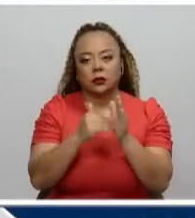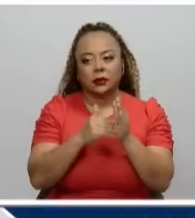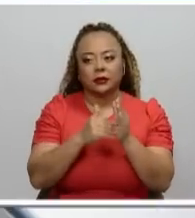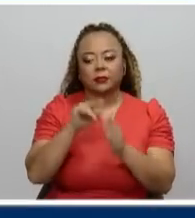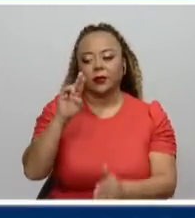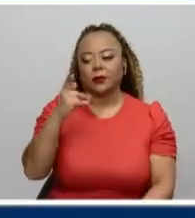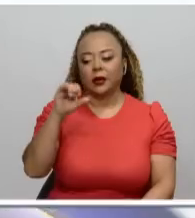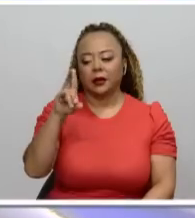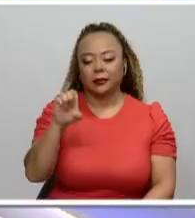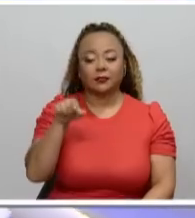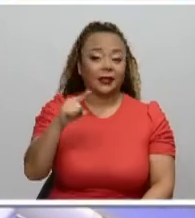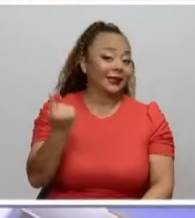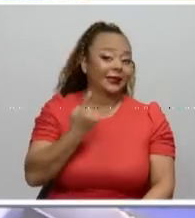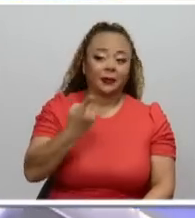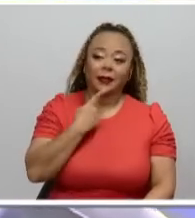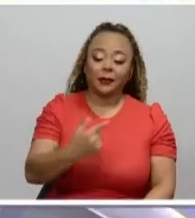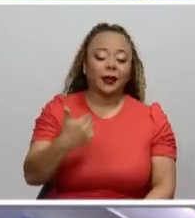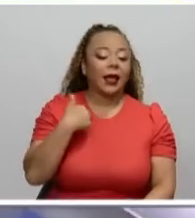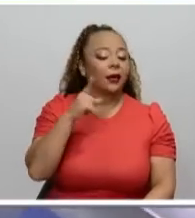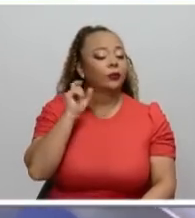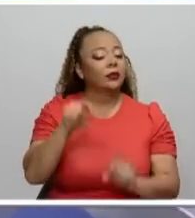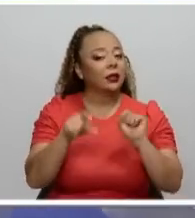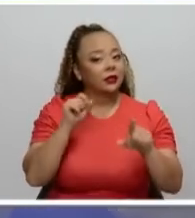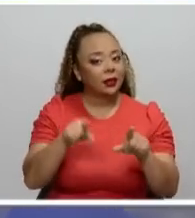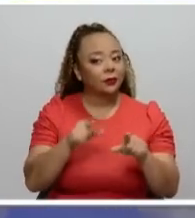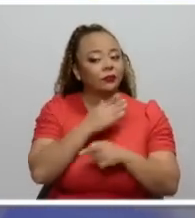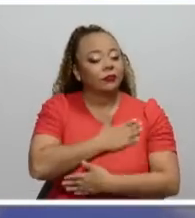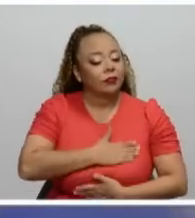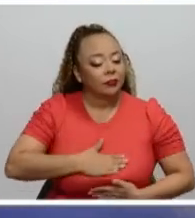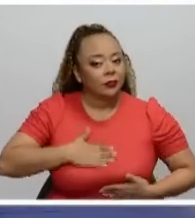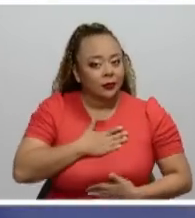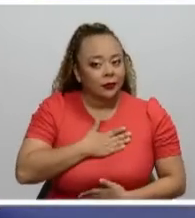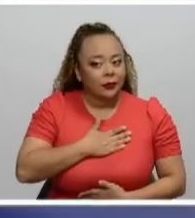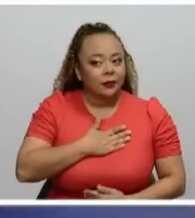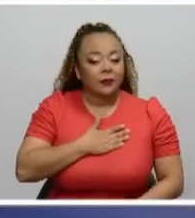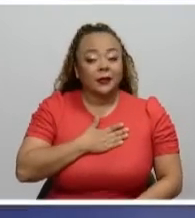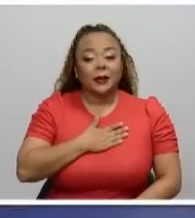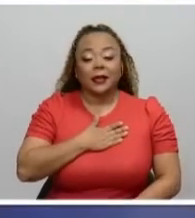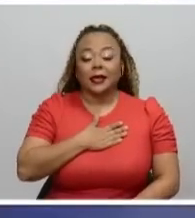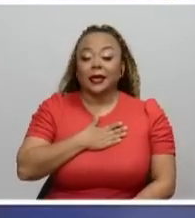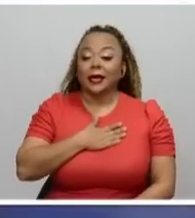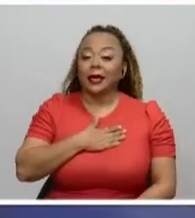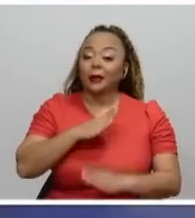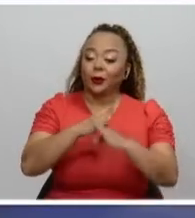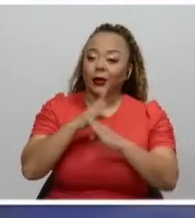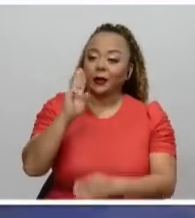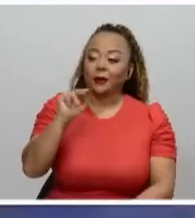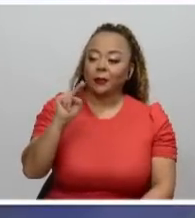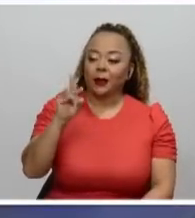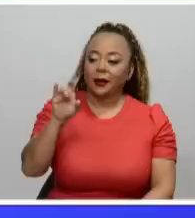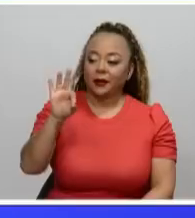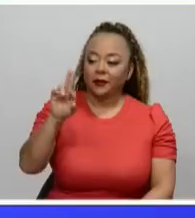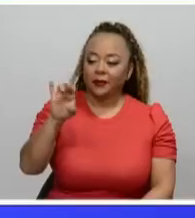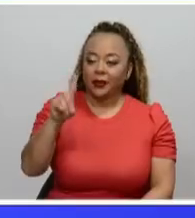que aquí siempre dijimos Hay Un delantero que está gozando las mieles del bloqueo de manfred